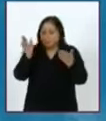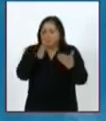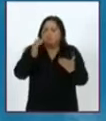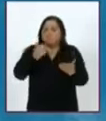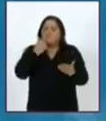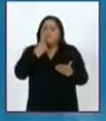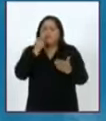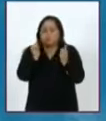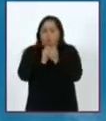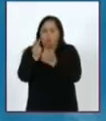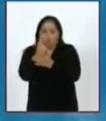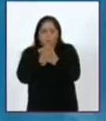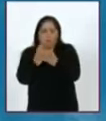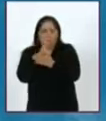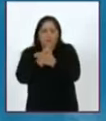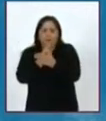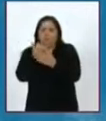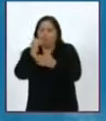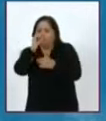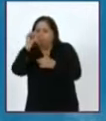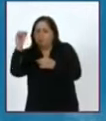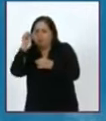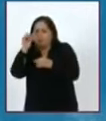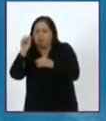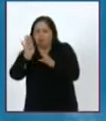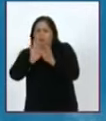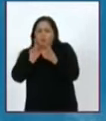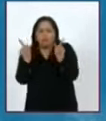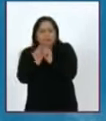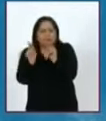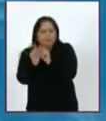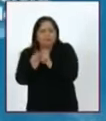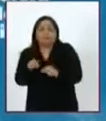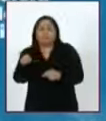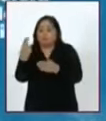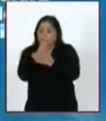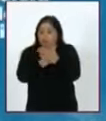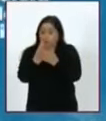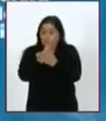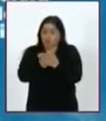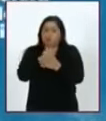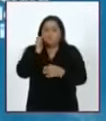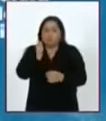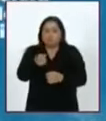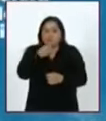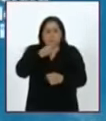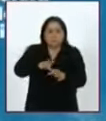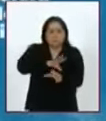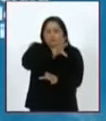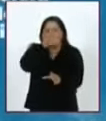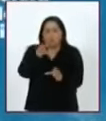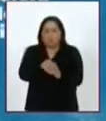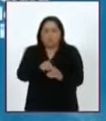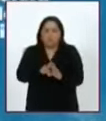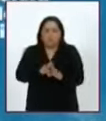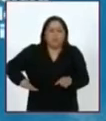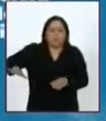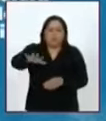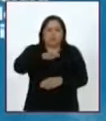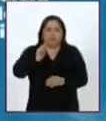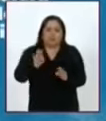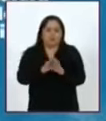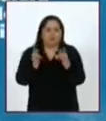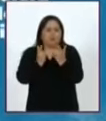con ilustraciones y textos más o menos breves. Sus ilustraciones desarrollan toda una atmósfera o ambiente alrededor de la